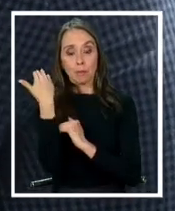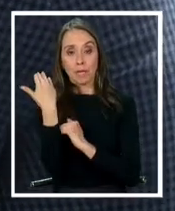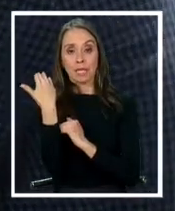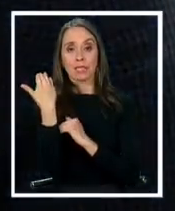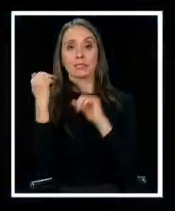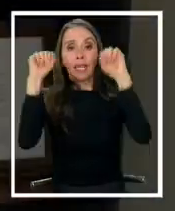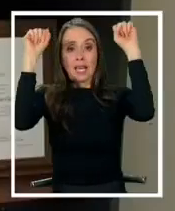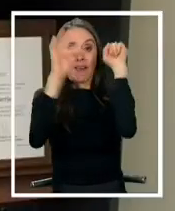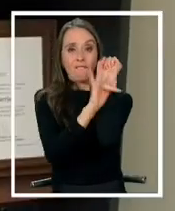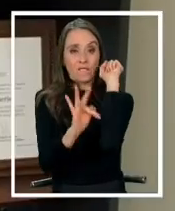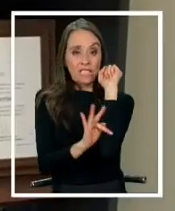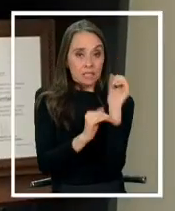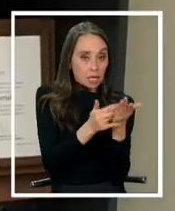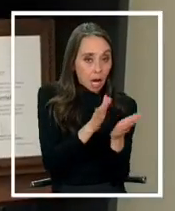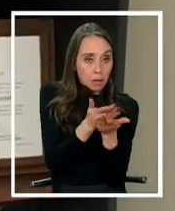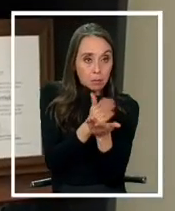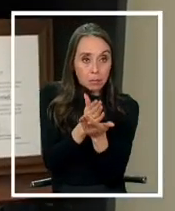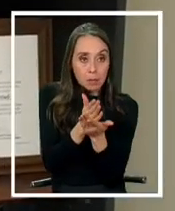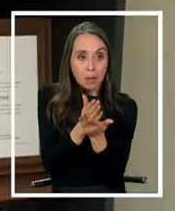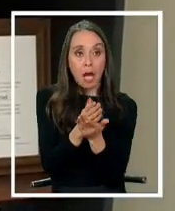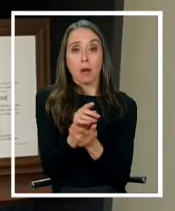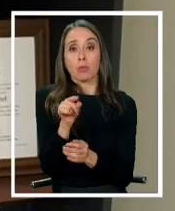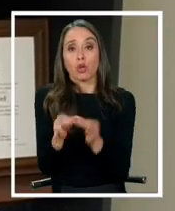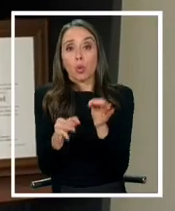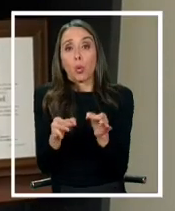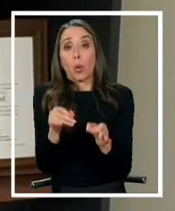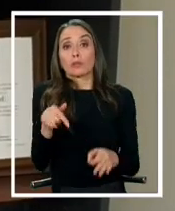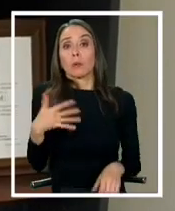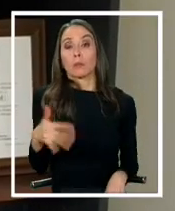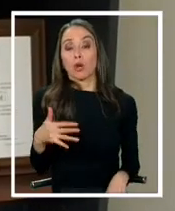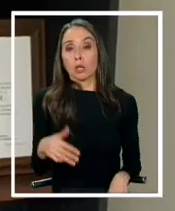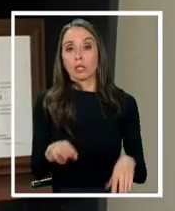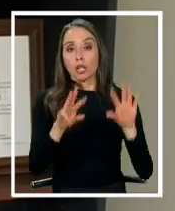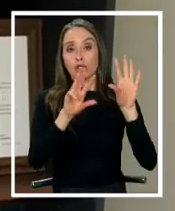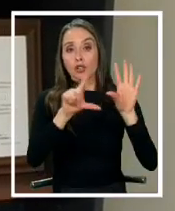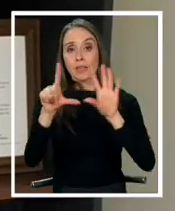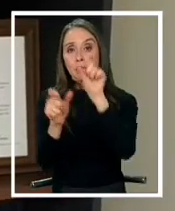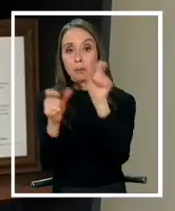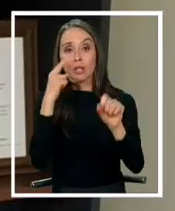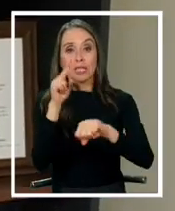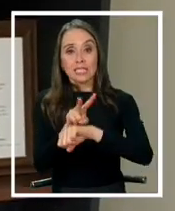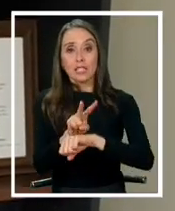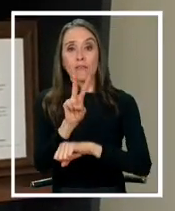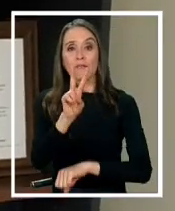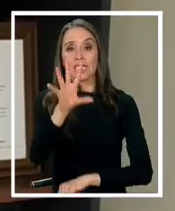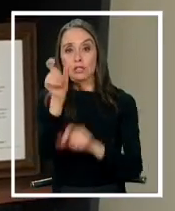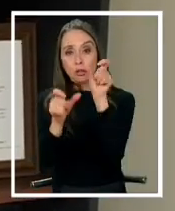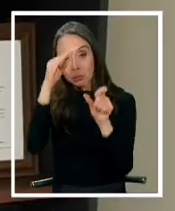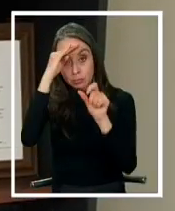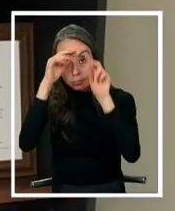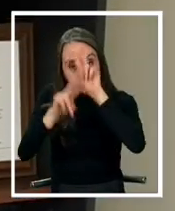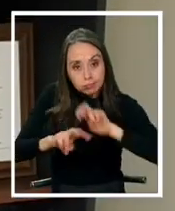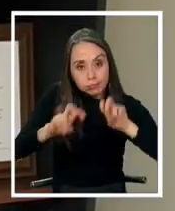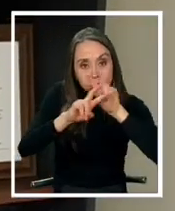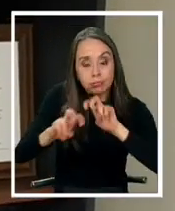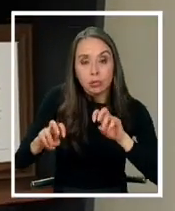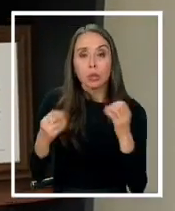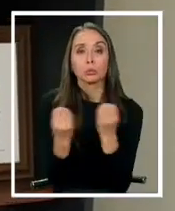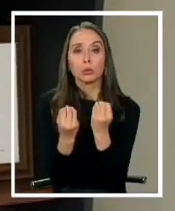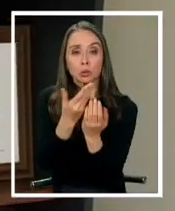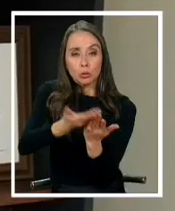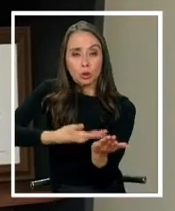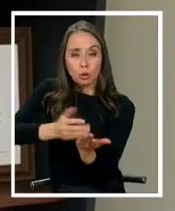se viene preparando para este importante juicio. Son 97 testigos, 25 peritos, una innumerable cantidad